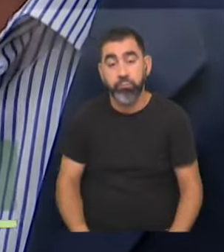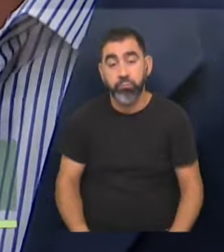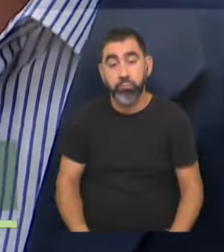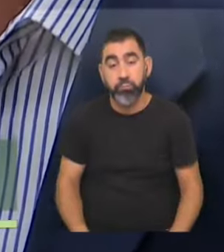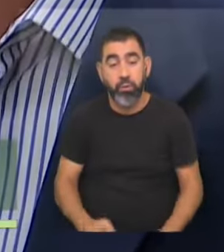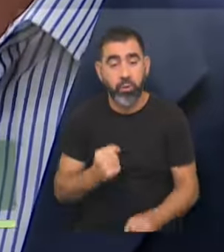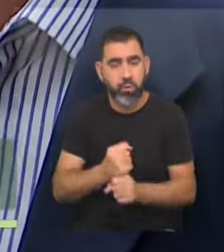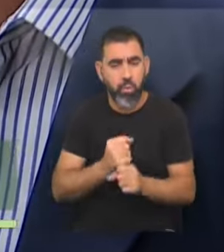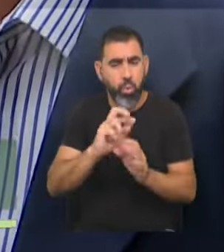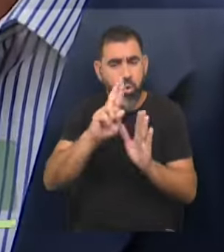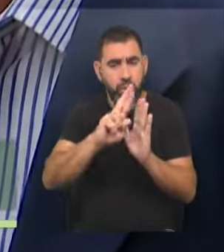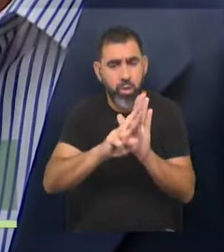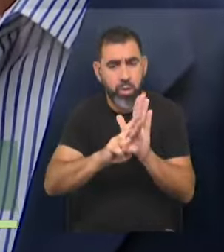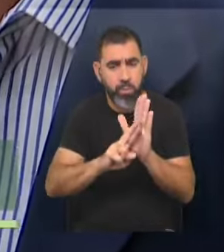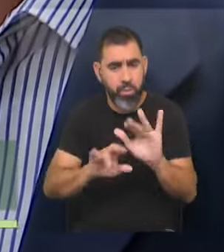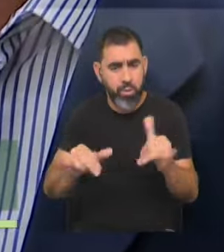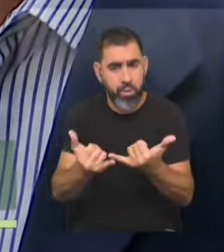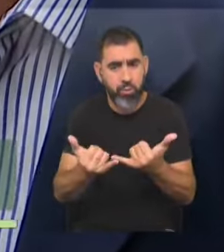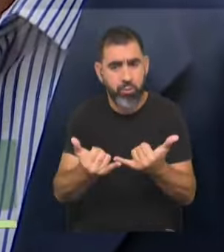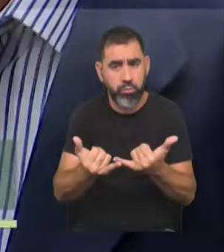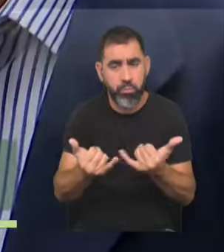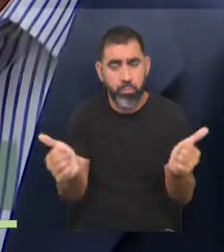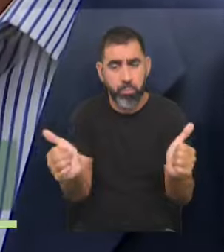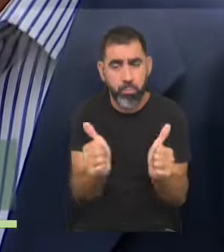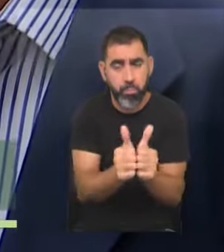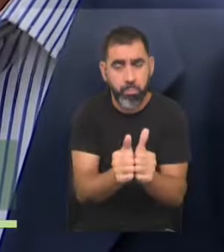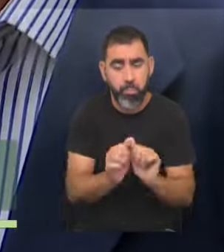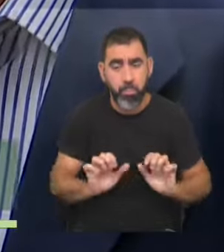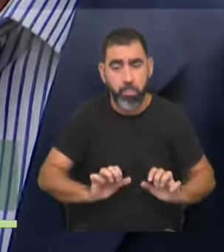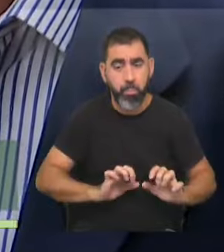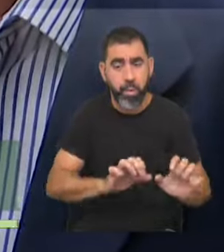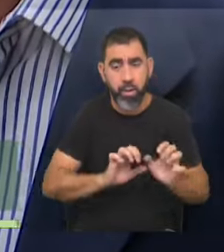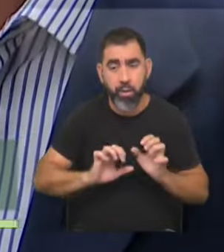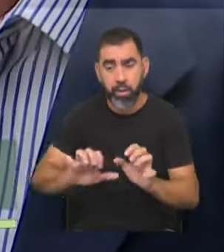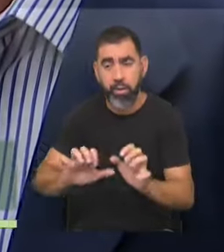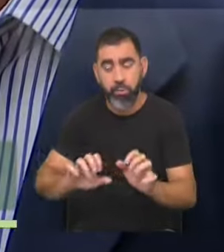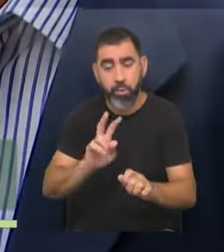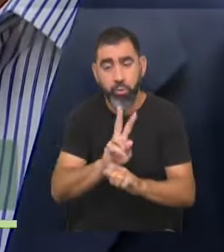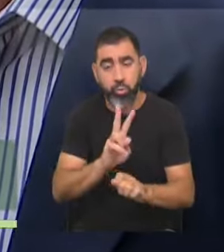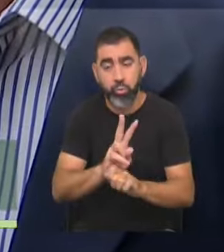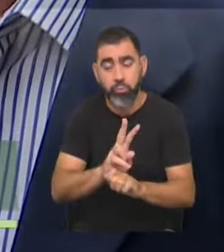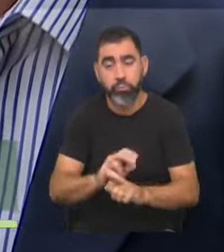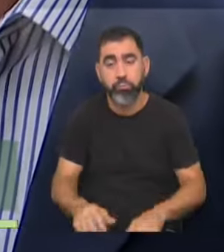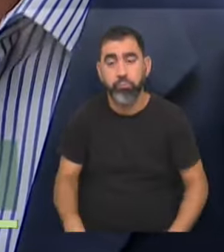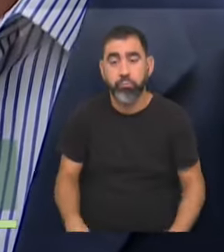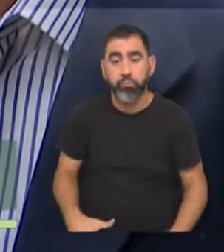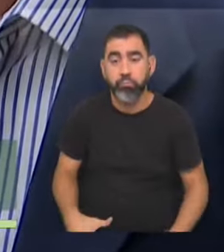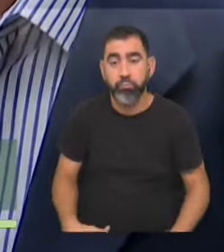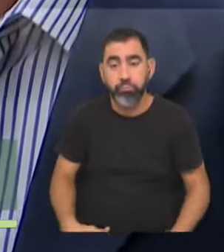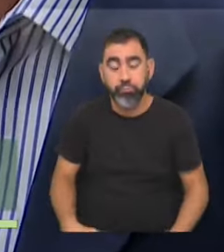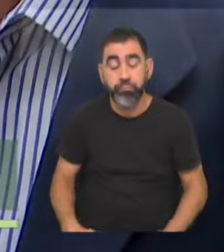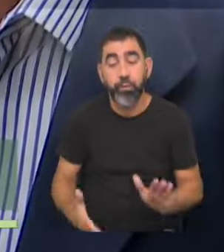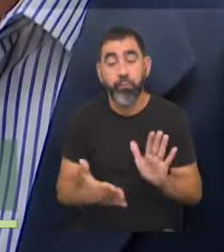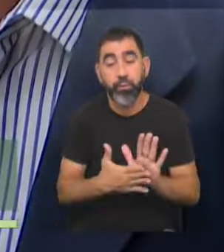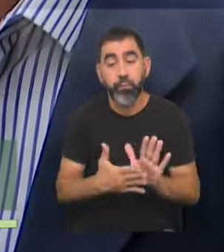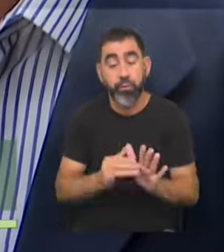reglamentada ya hace mucho tiempo por la corte se realiza con parejas de funcionarios justamente para realizar un control y y lo que se verifica